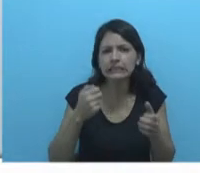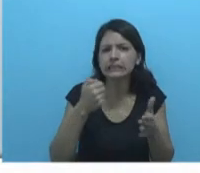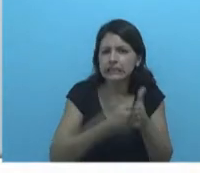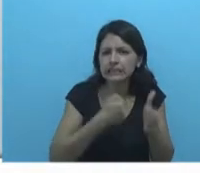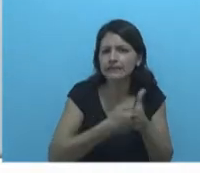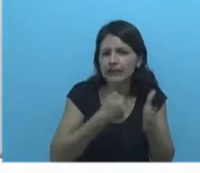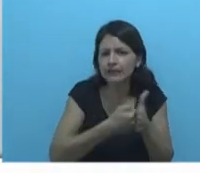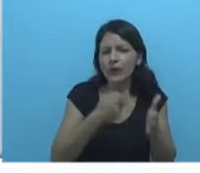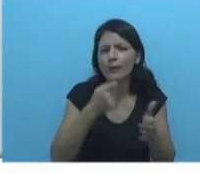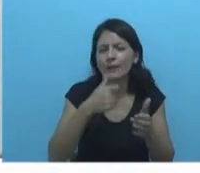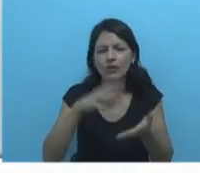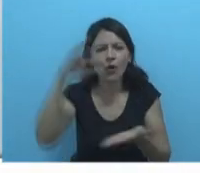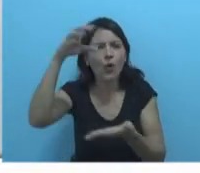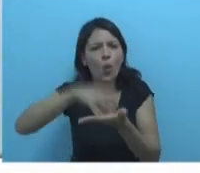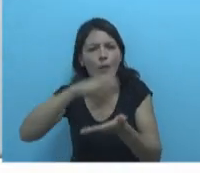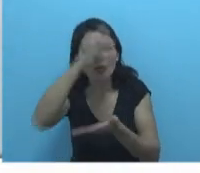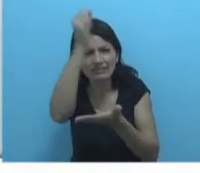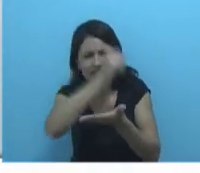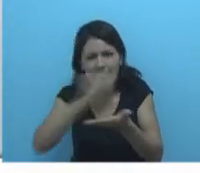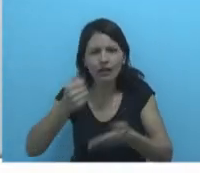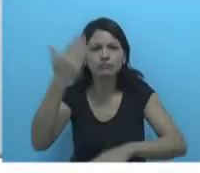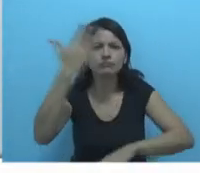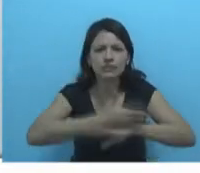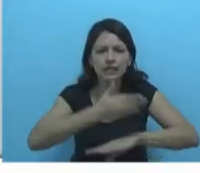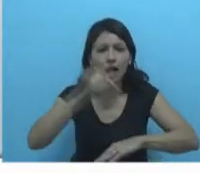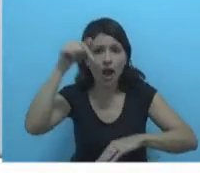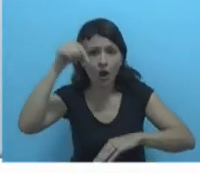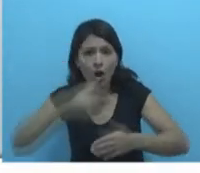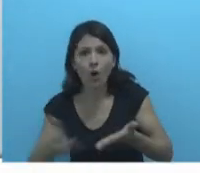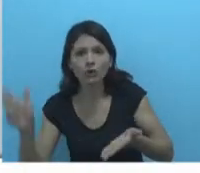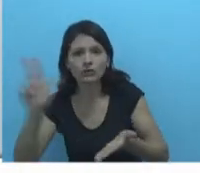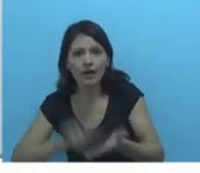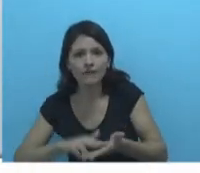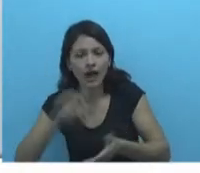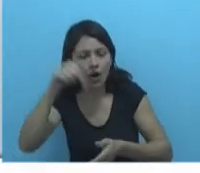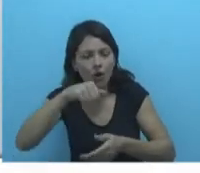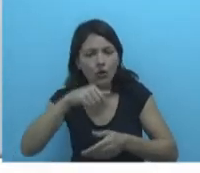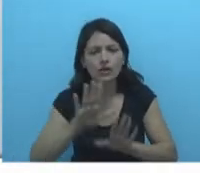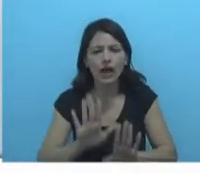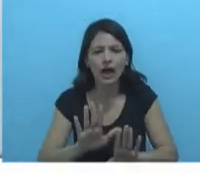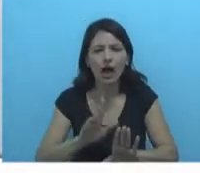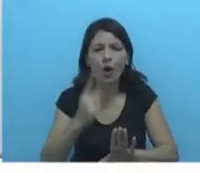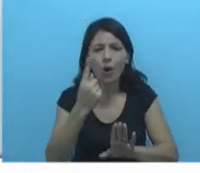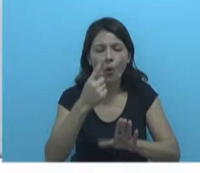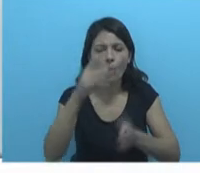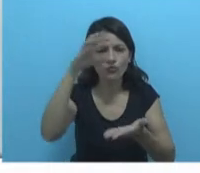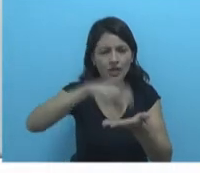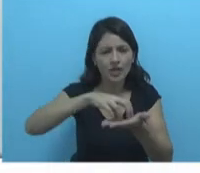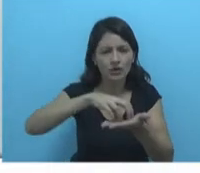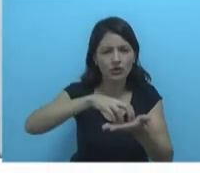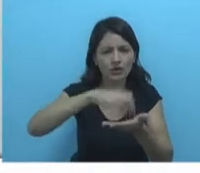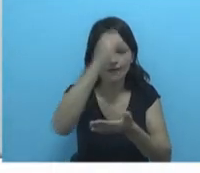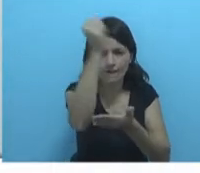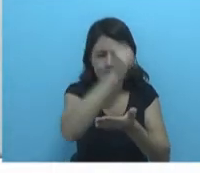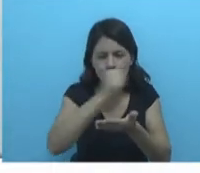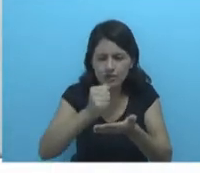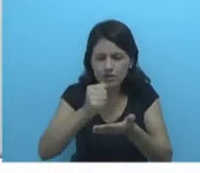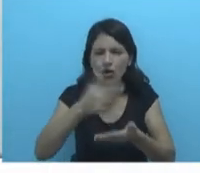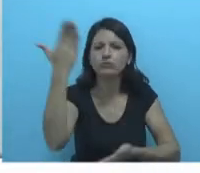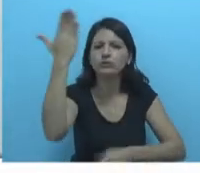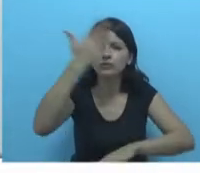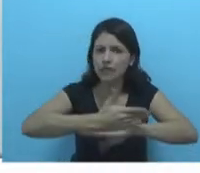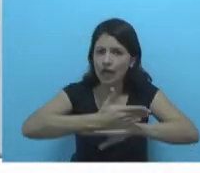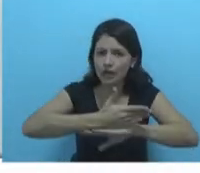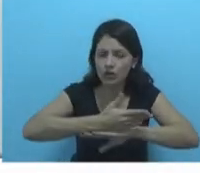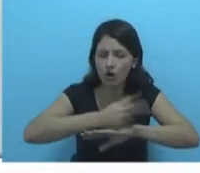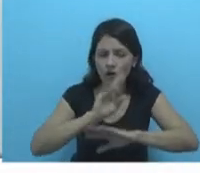establecimientos frigoríficos. Lo hace ahora y ya tenemos un cierre preventivo en un frigorífico en nuestra provincia. Eso no